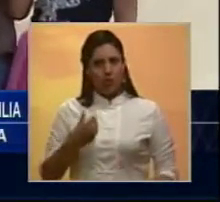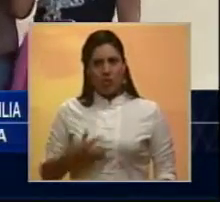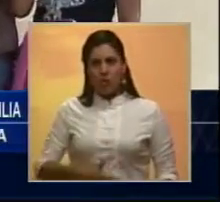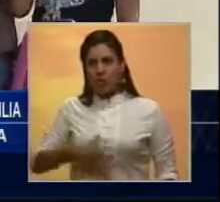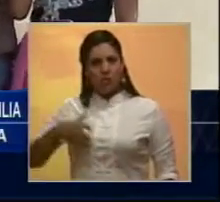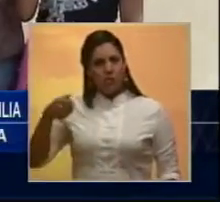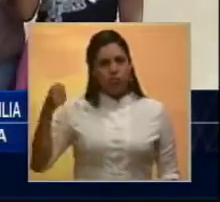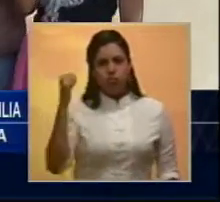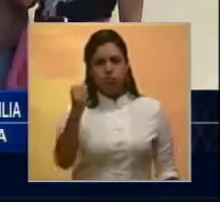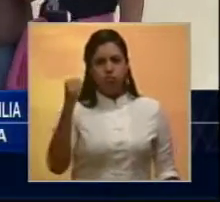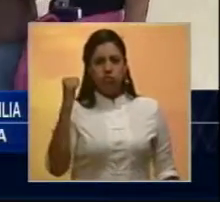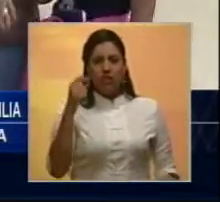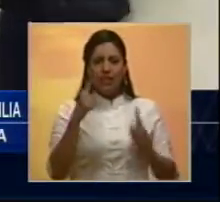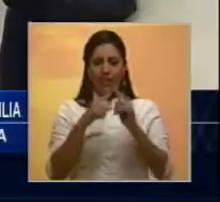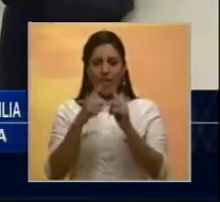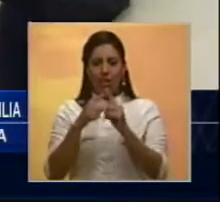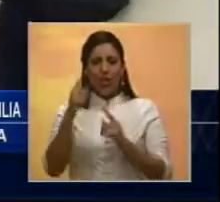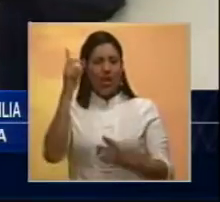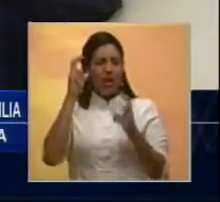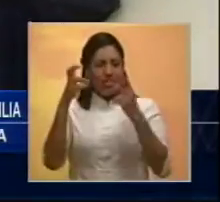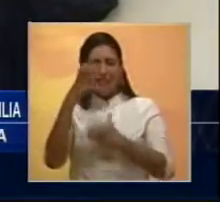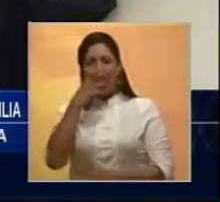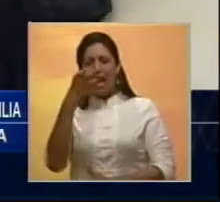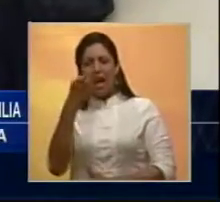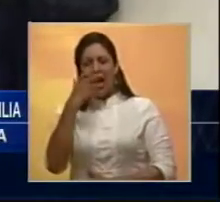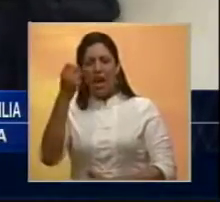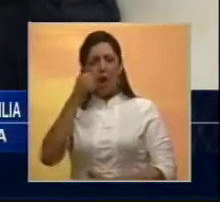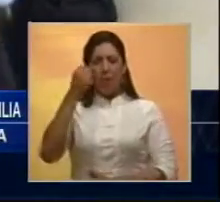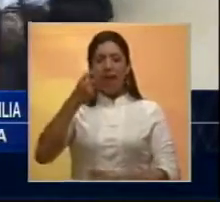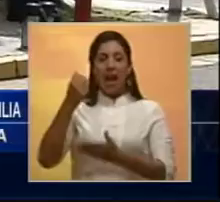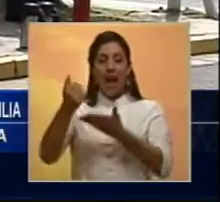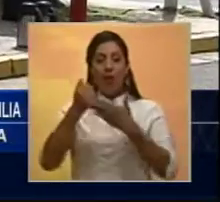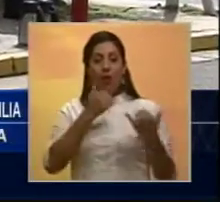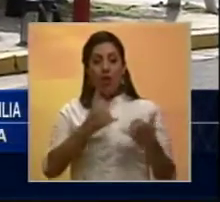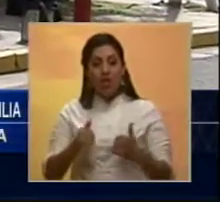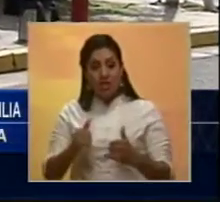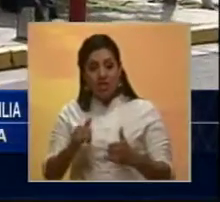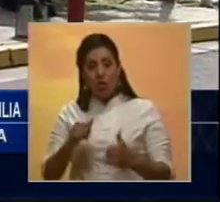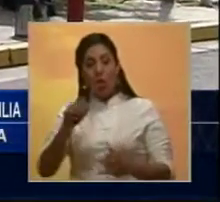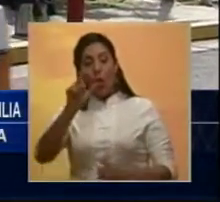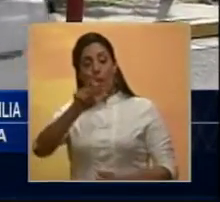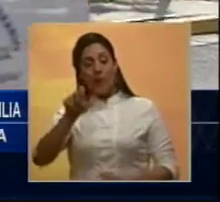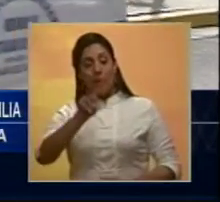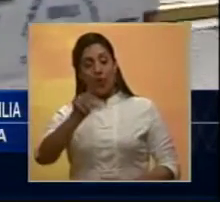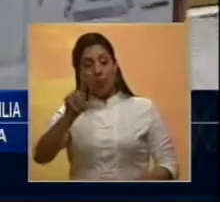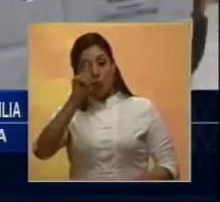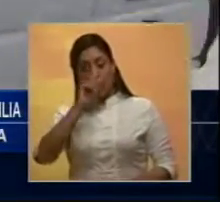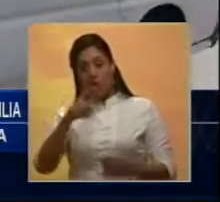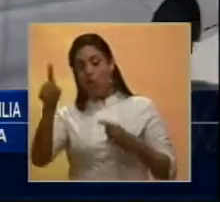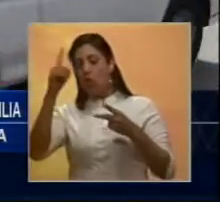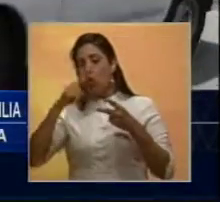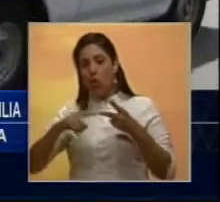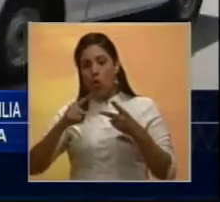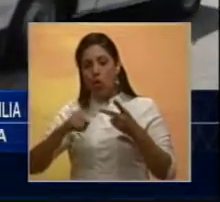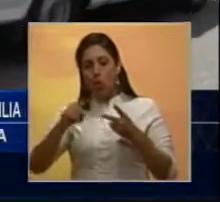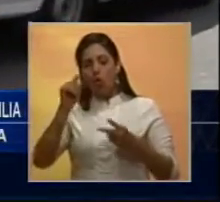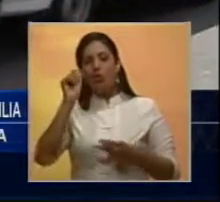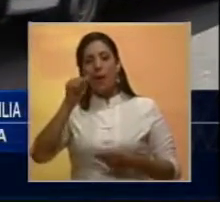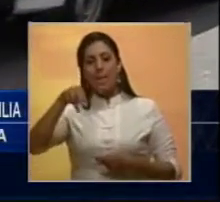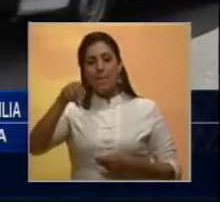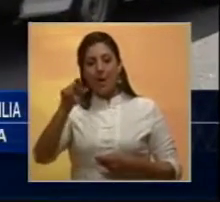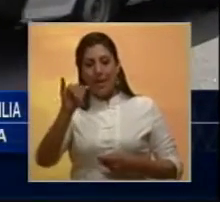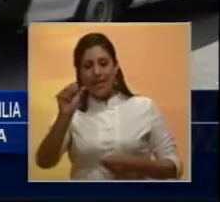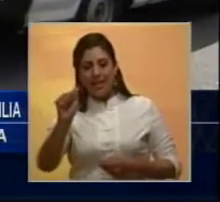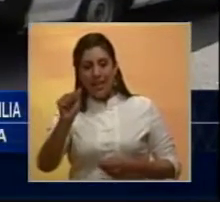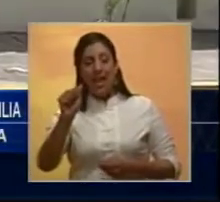cuchillo y lo apuñaló. Al escuchar los gritos de la víctima llegaron los hijos, David Rodríguez de 21 años de edad y María Alejandra Rodríguez